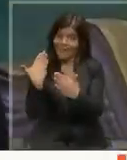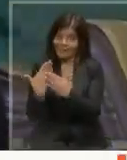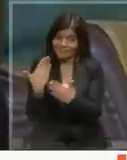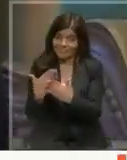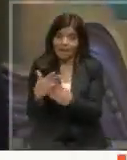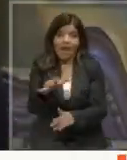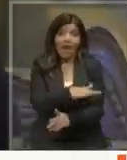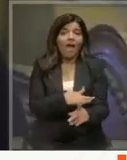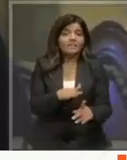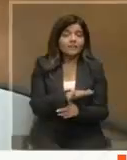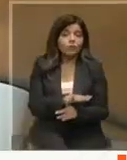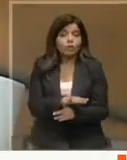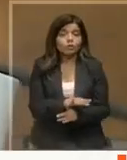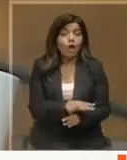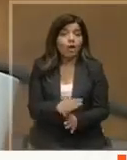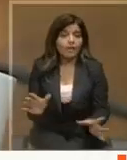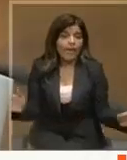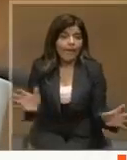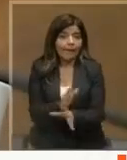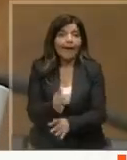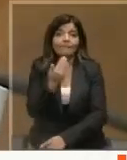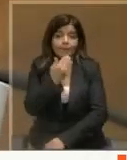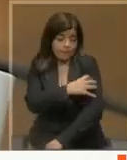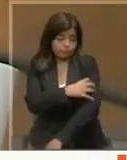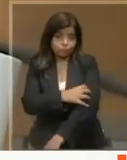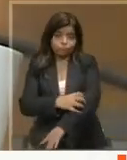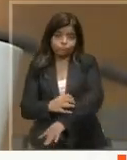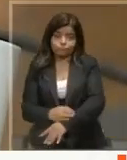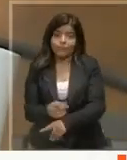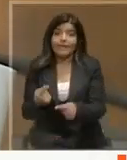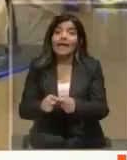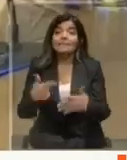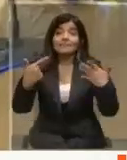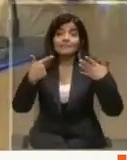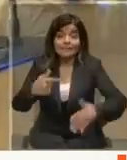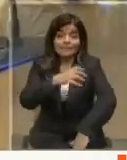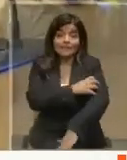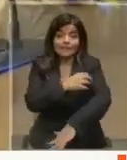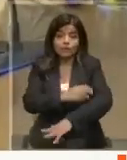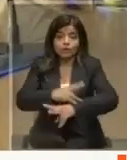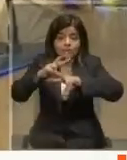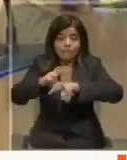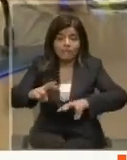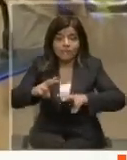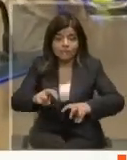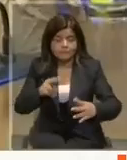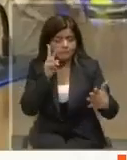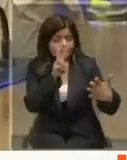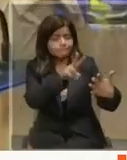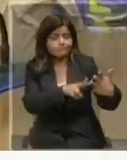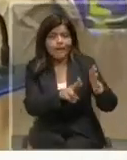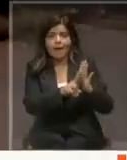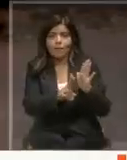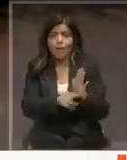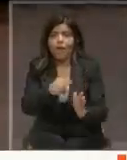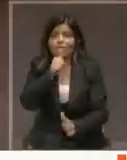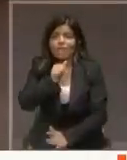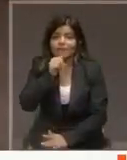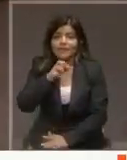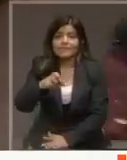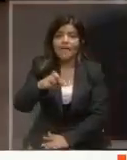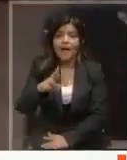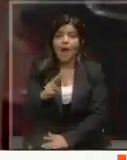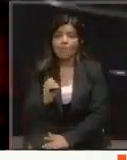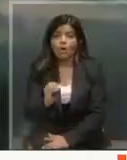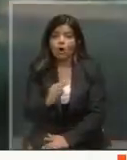es menos grave en los gobiernos regionales hasta el momento hay siete regiones con auditorías que presentan irregularidades como faltas a la probidad